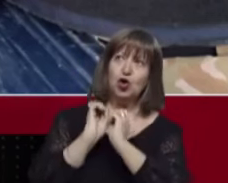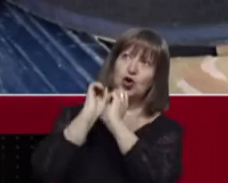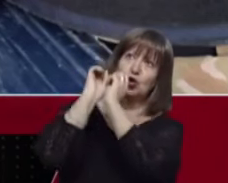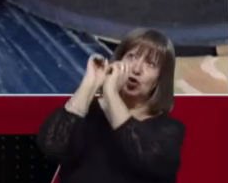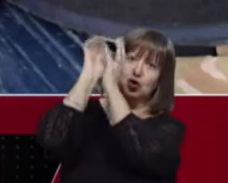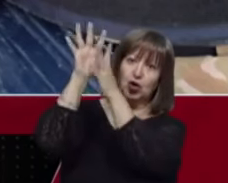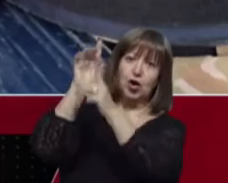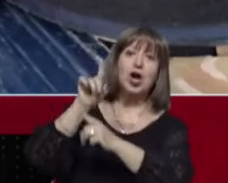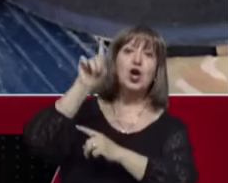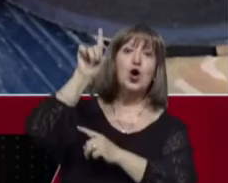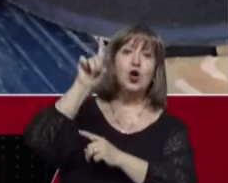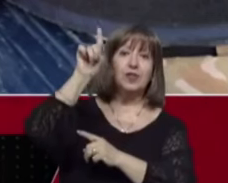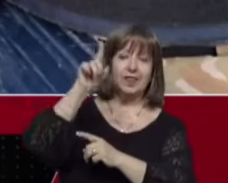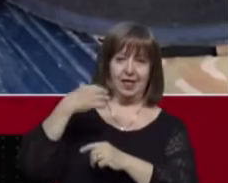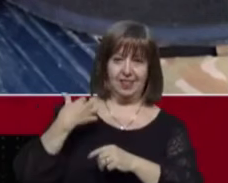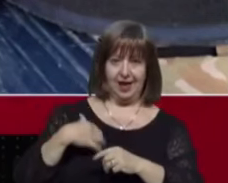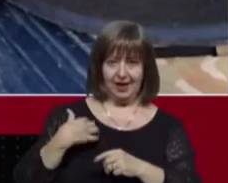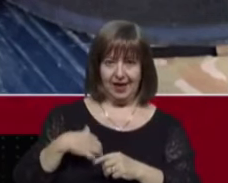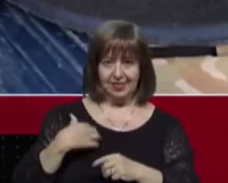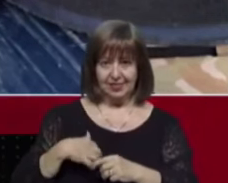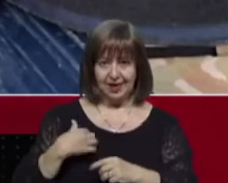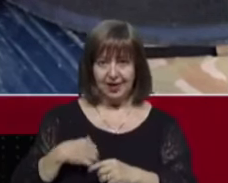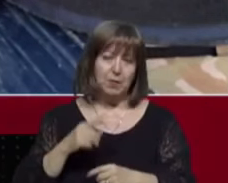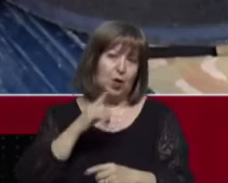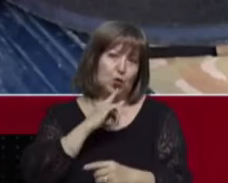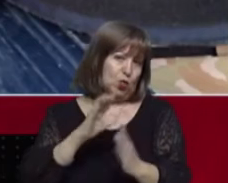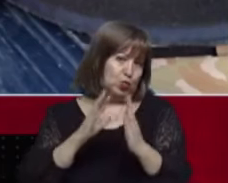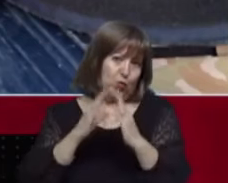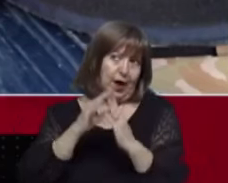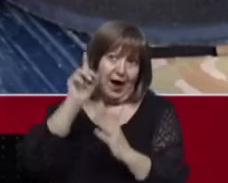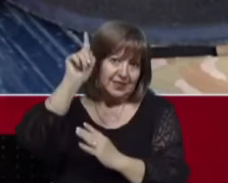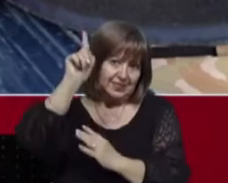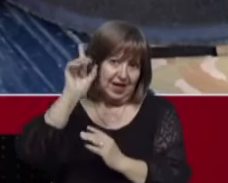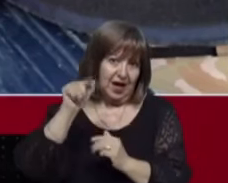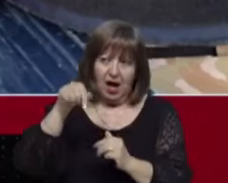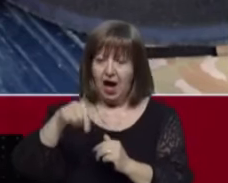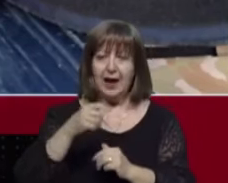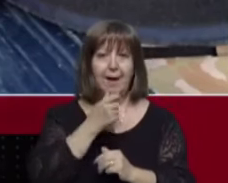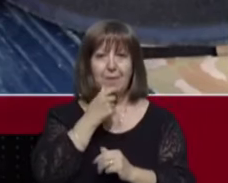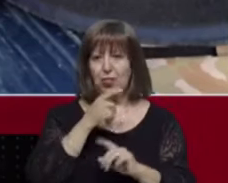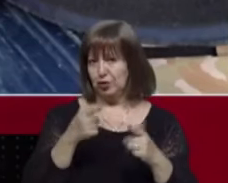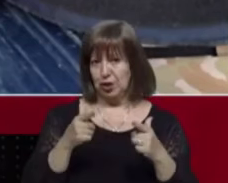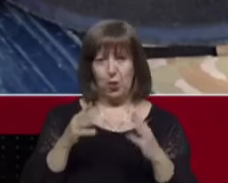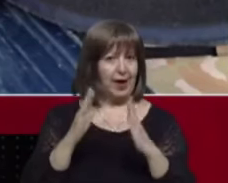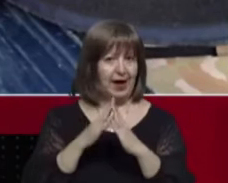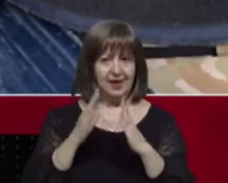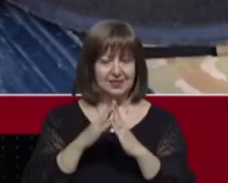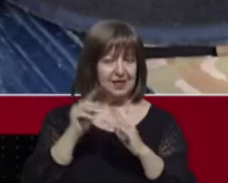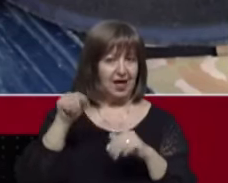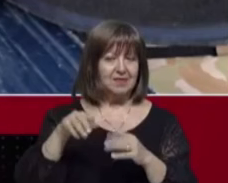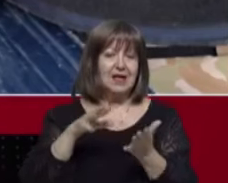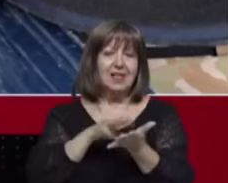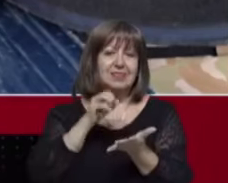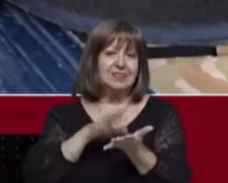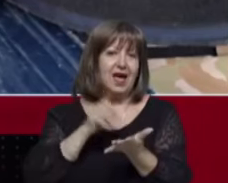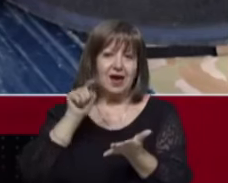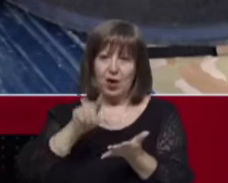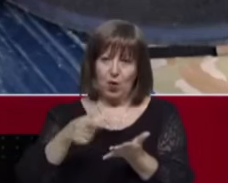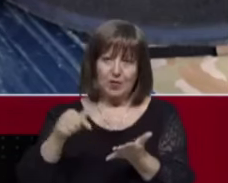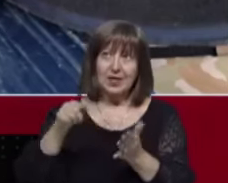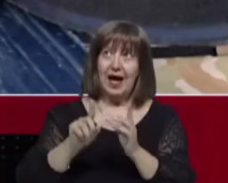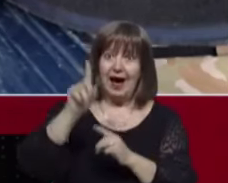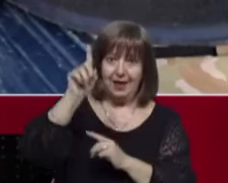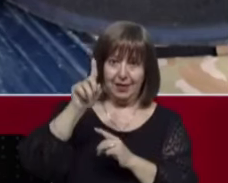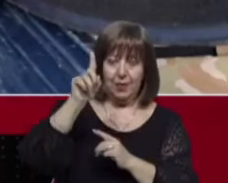su hábitat natural. Te lo dejo, lo hablamos Ojalá que sea recién, pronto, claro, sí. lo hablábamos con Noelia, con todo el equipo de producción cuando escuchábamos el audio, el tema del